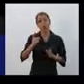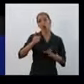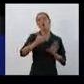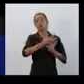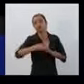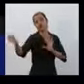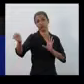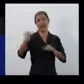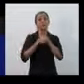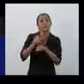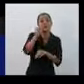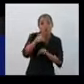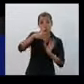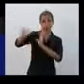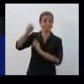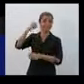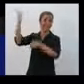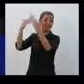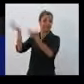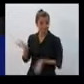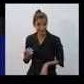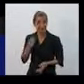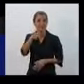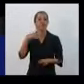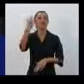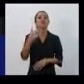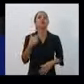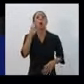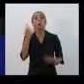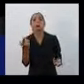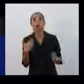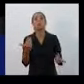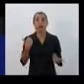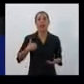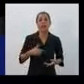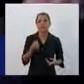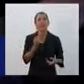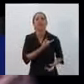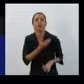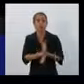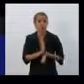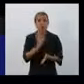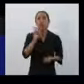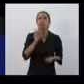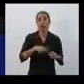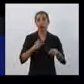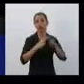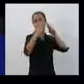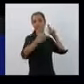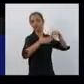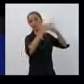presidentes y algún día le va a tener que explicar a la argentina donde se fueron esos dólares esos dólares no están en puentes ni en viviendas